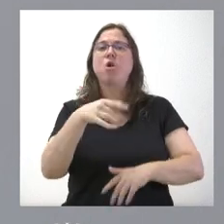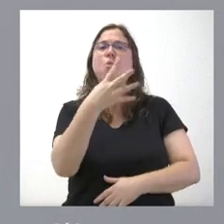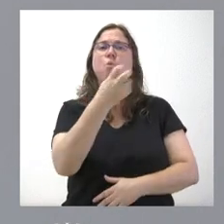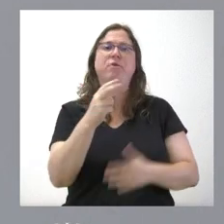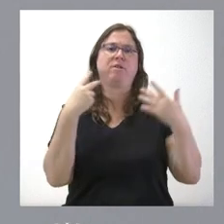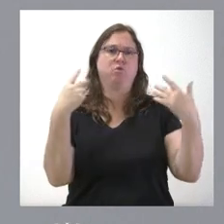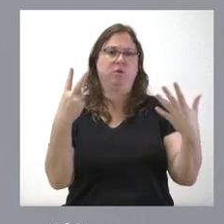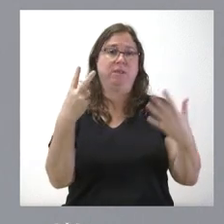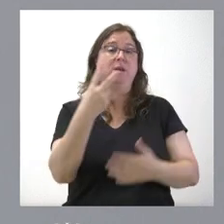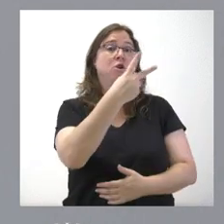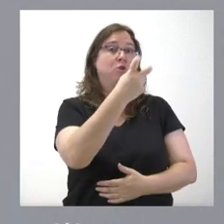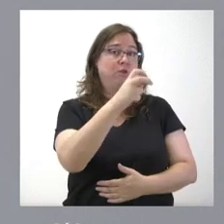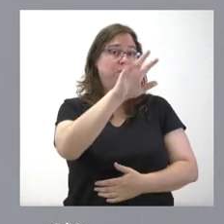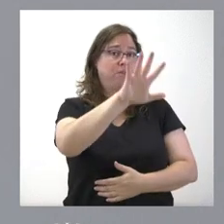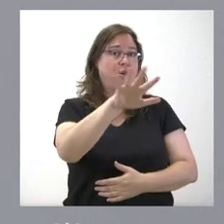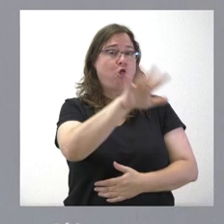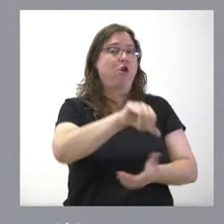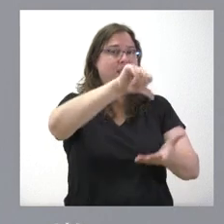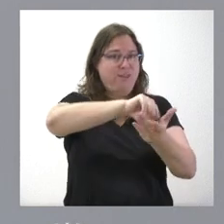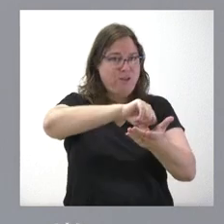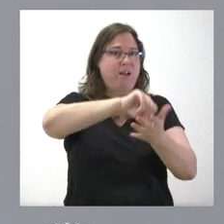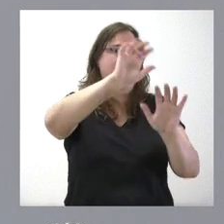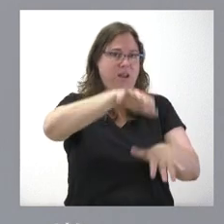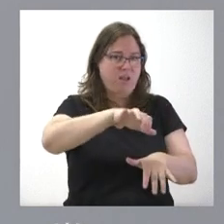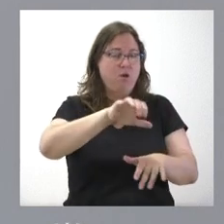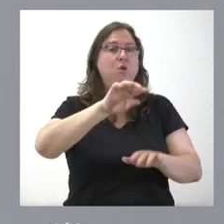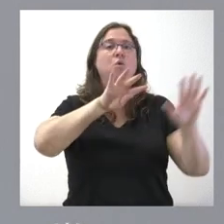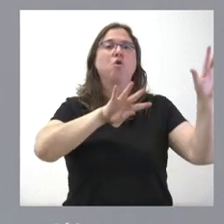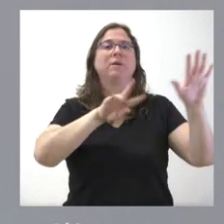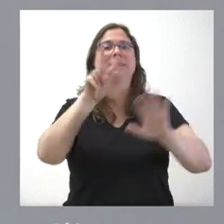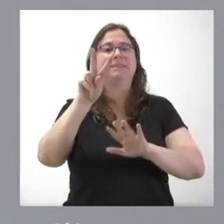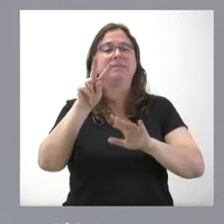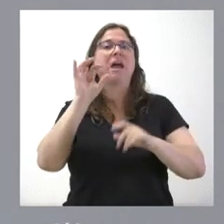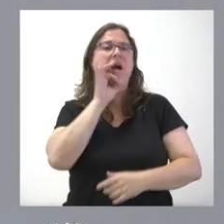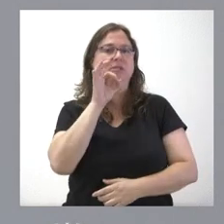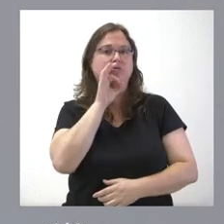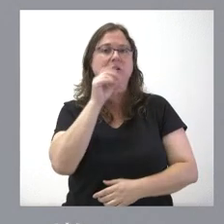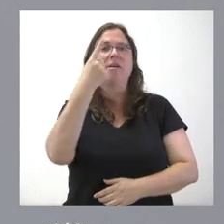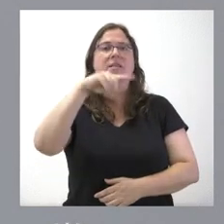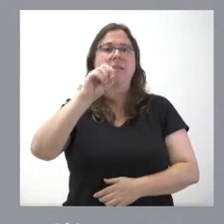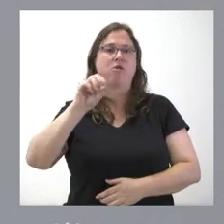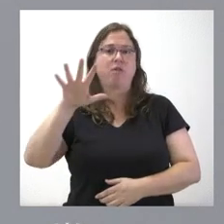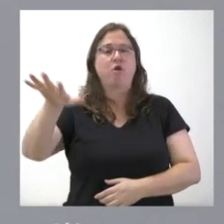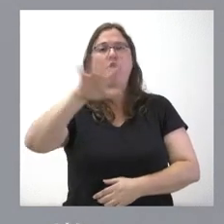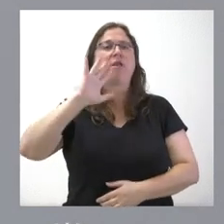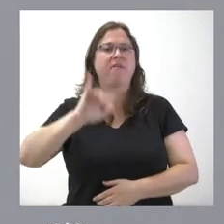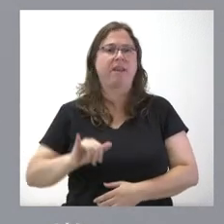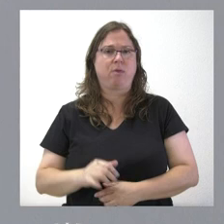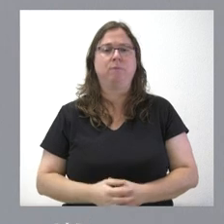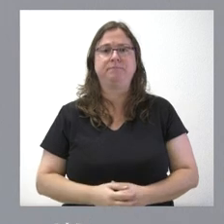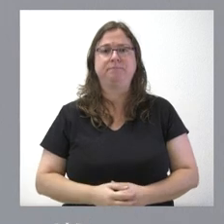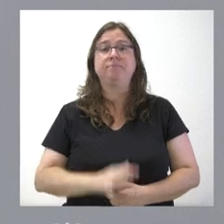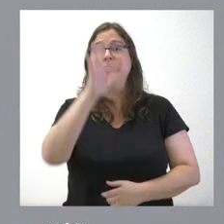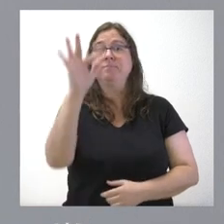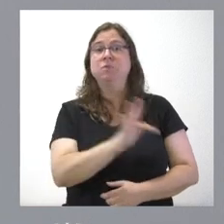205 corresponden a la zona de León capital 97 a astorga y 105 a el vierzo en